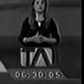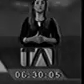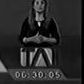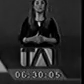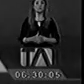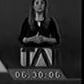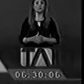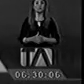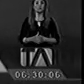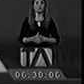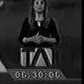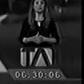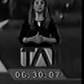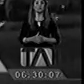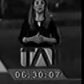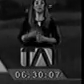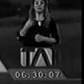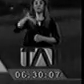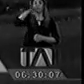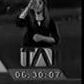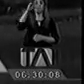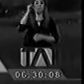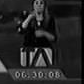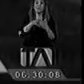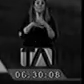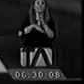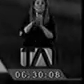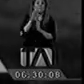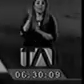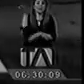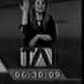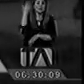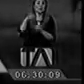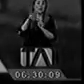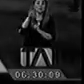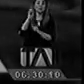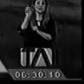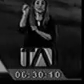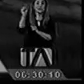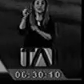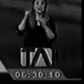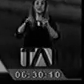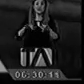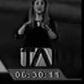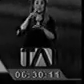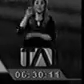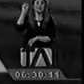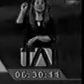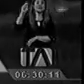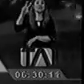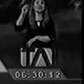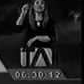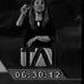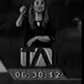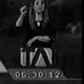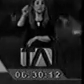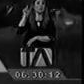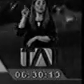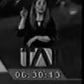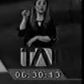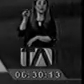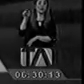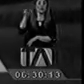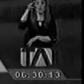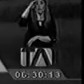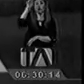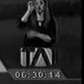Es la imagen más dura del 30 de septiembre del 2010 y un hecho que no ha sido aclarado en 8 años. La muerte del agente del GIR